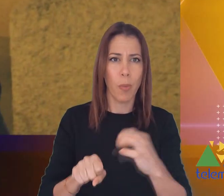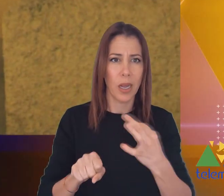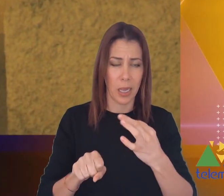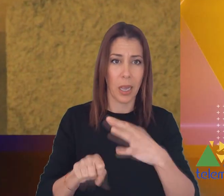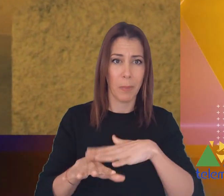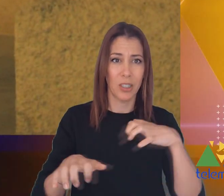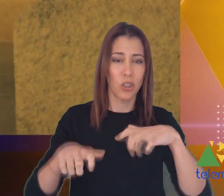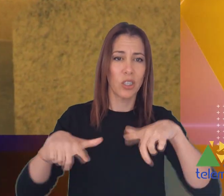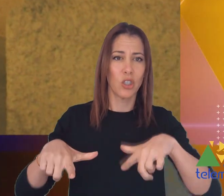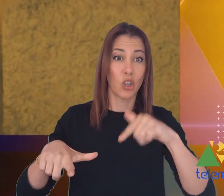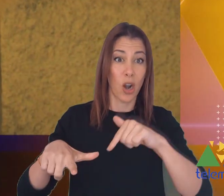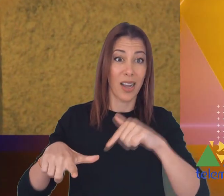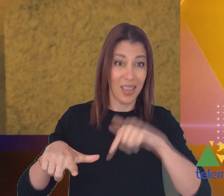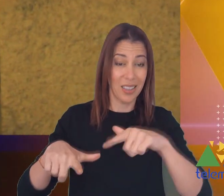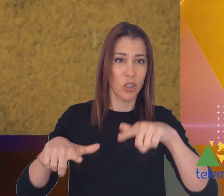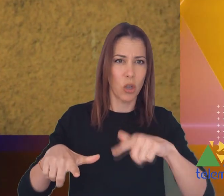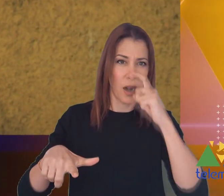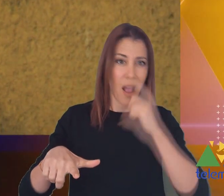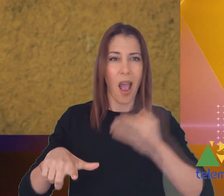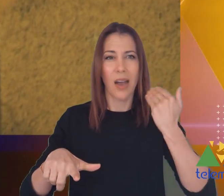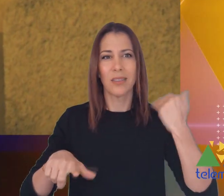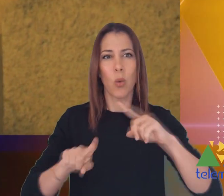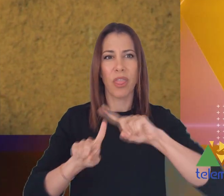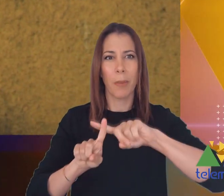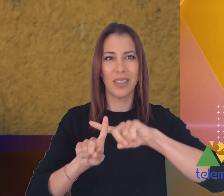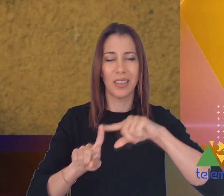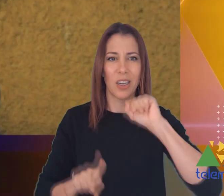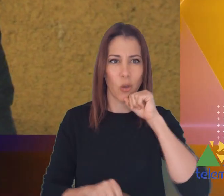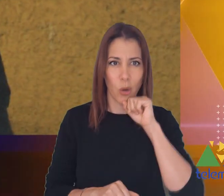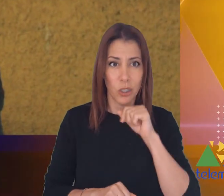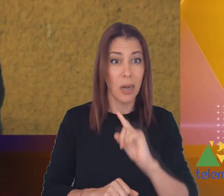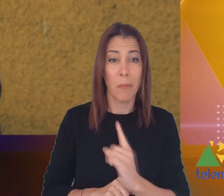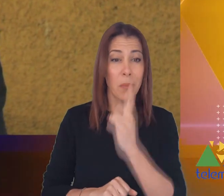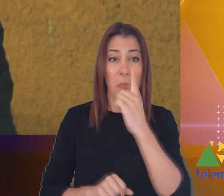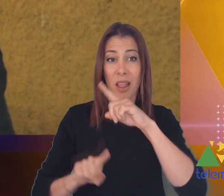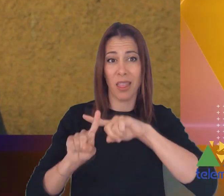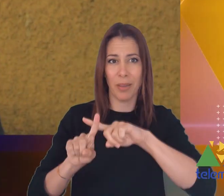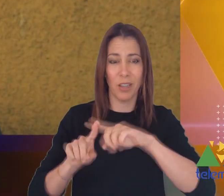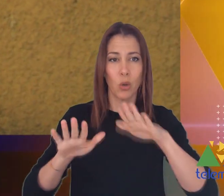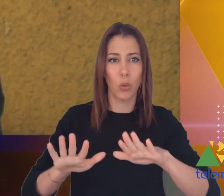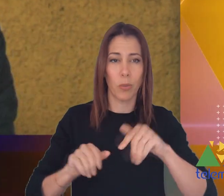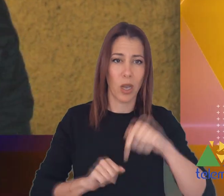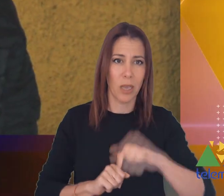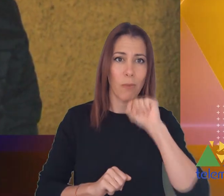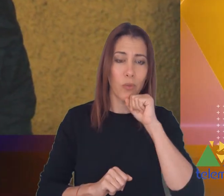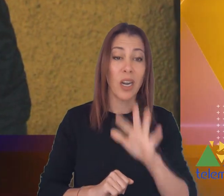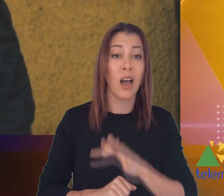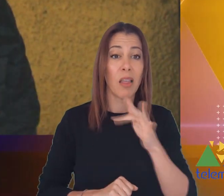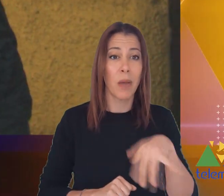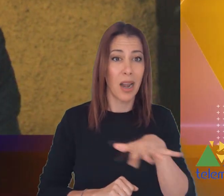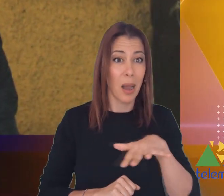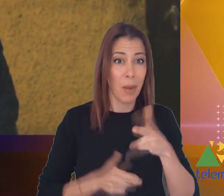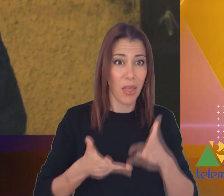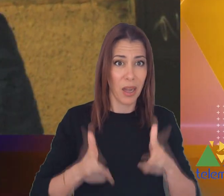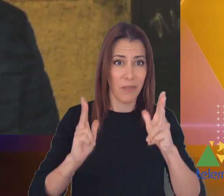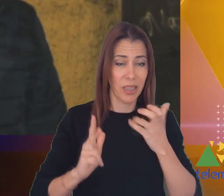solar de lo que fue el antiguo cementerio de Motril, el primer cementerio que tuvimos en Motril. Además, la Plaza de la Libertad,